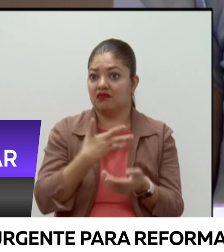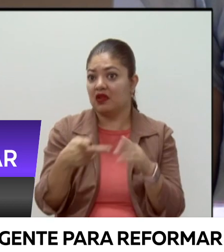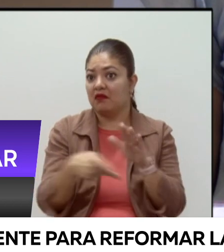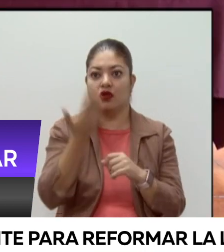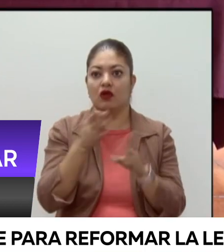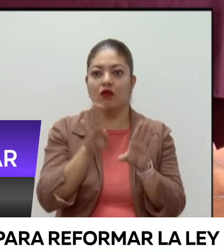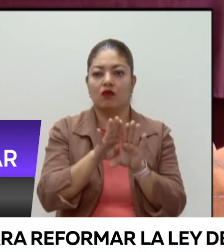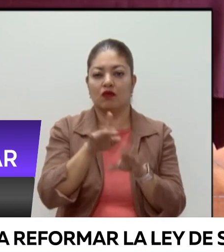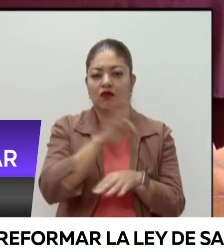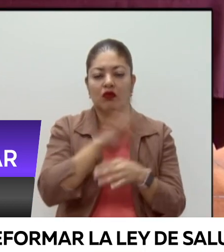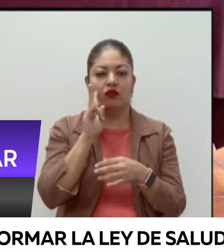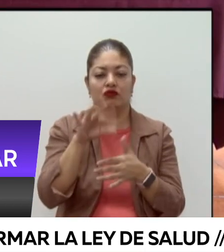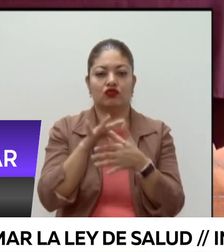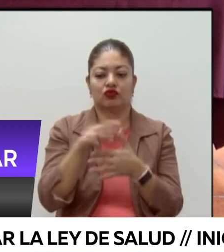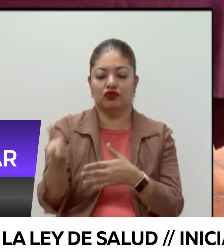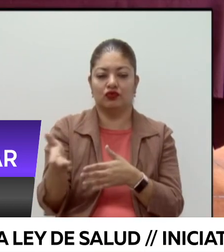más.